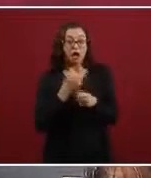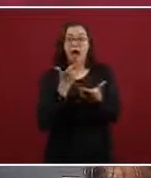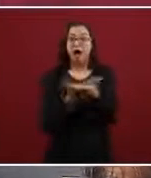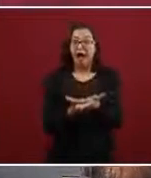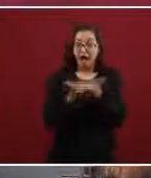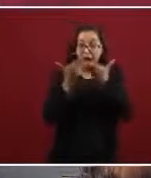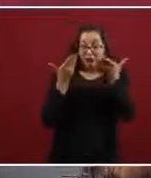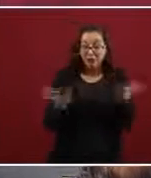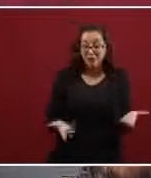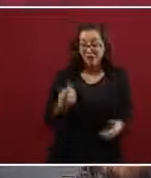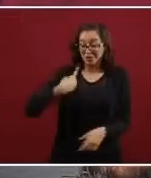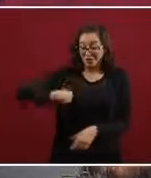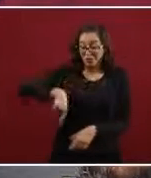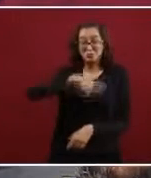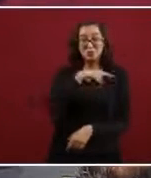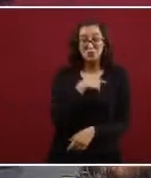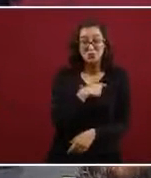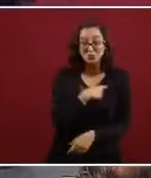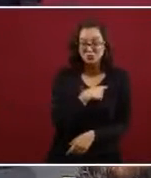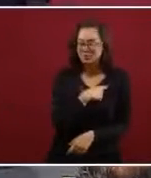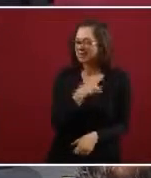por ningún motivo,